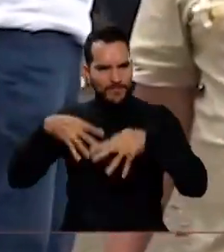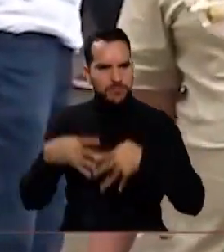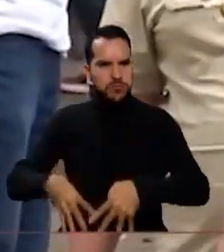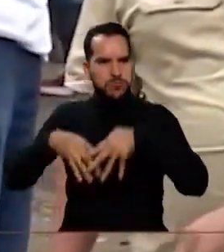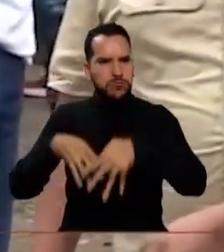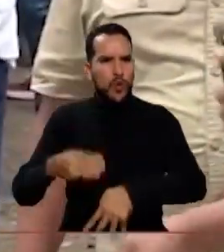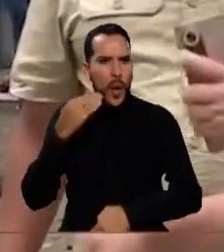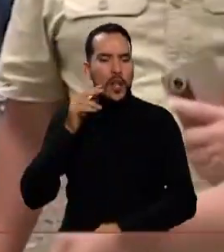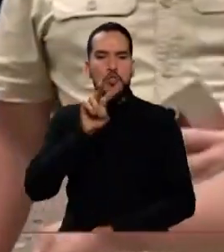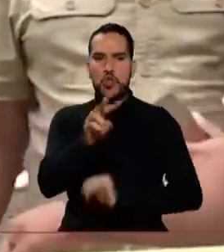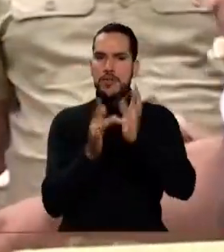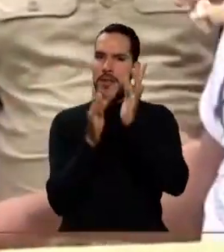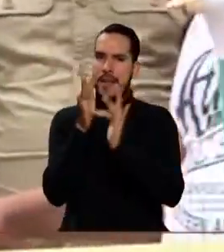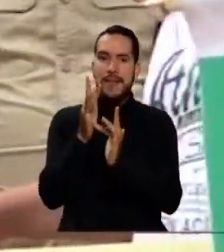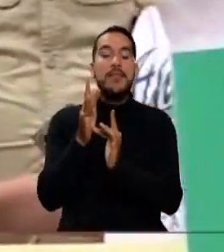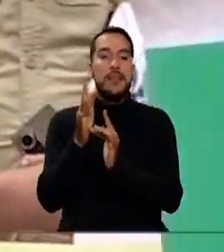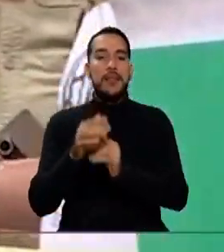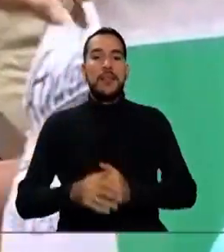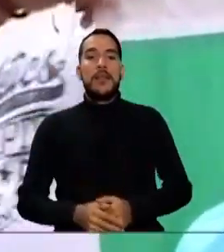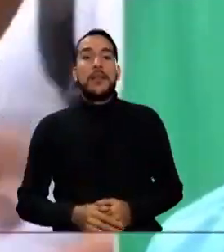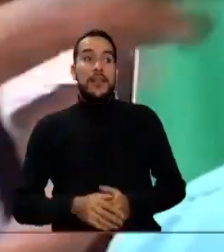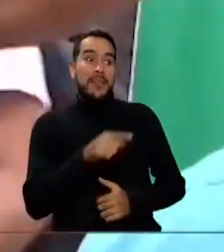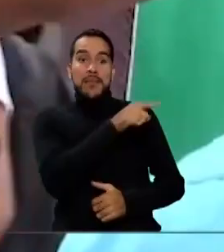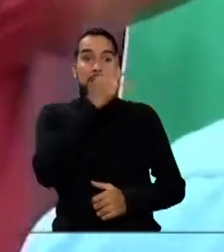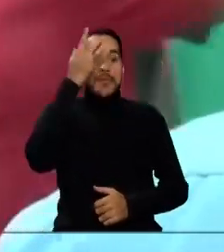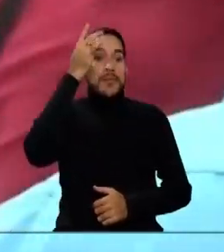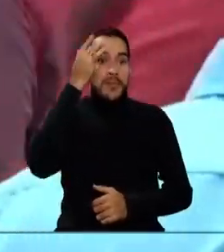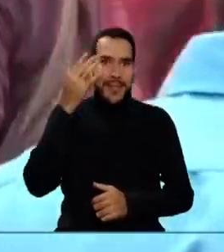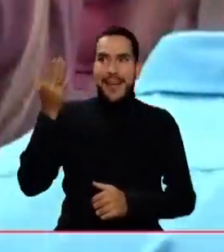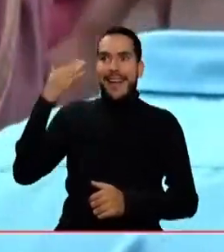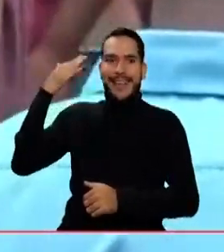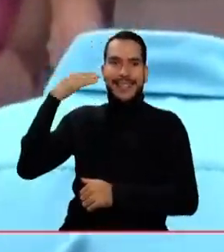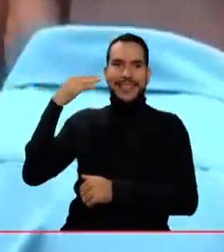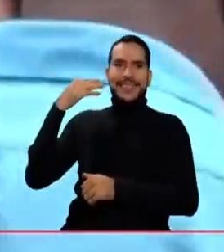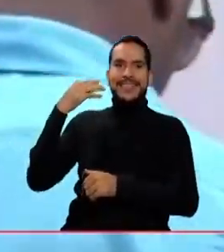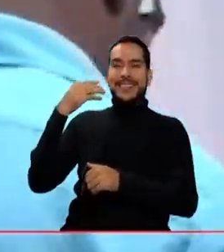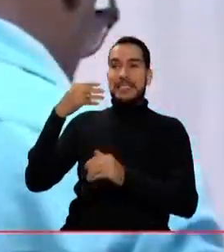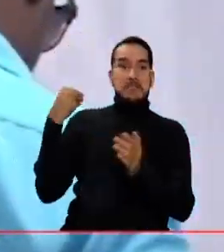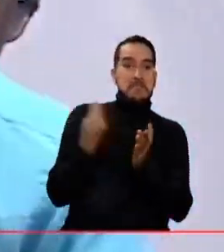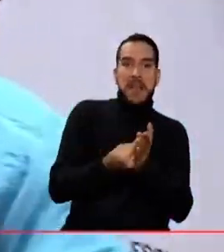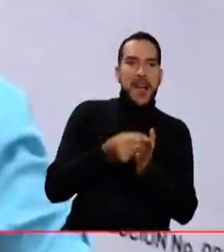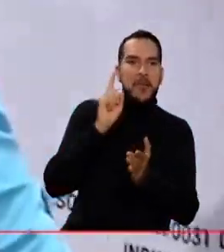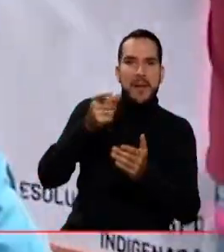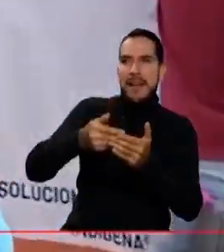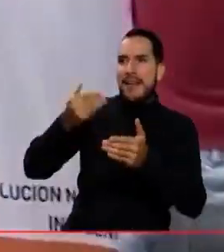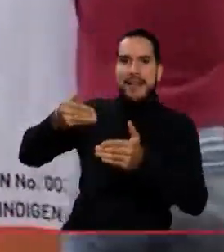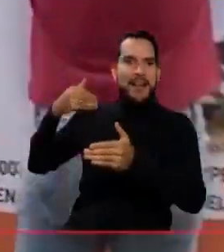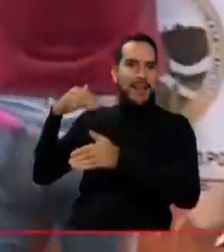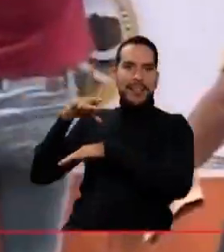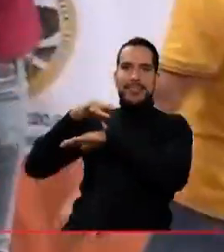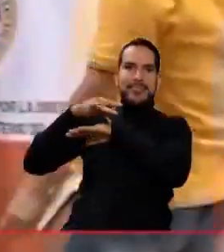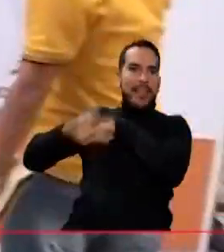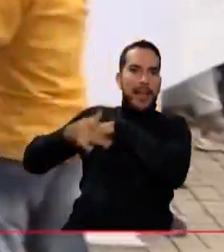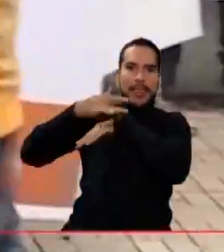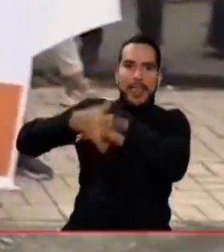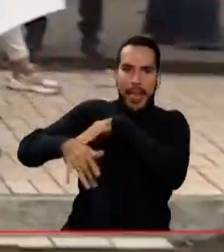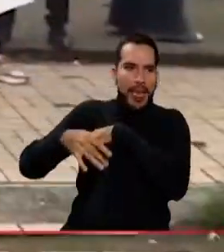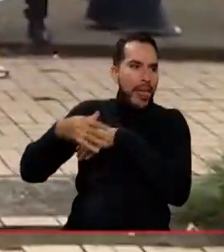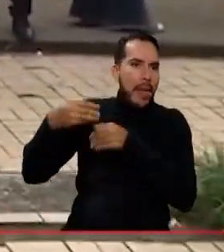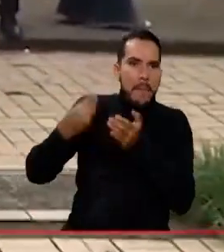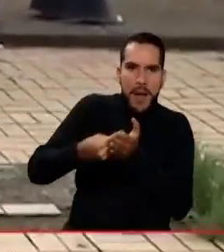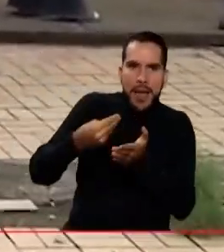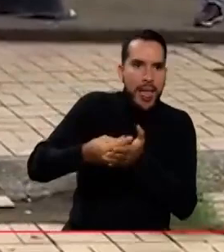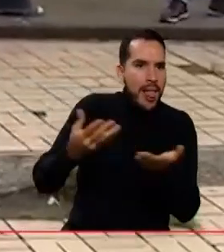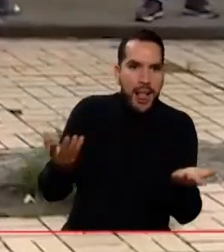pago de los recursos se debe a que no fueron asegurados a tiempo el año anterior y pese a los esfuerzos para corregir el error, no han podido avanzar.